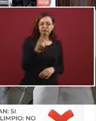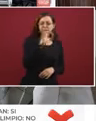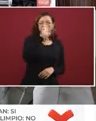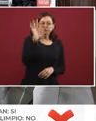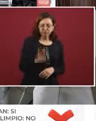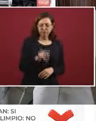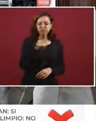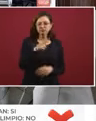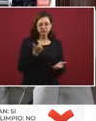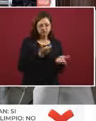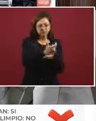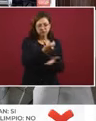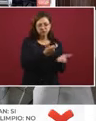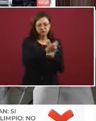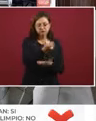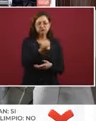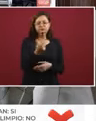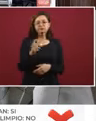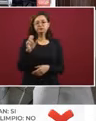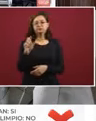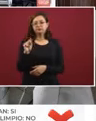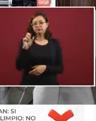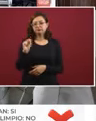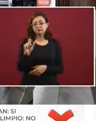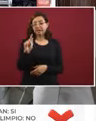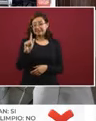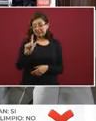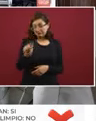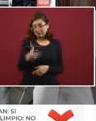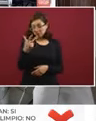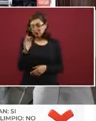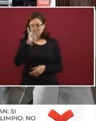y 78% no lo cobra, tiene la entrada libre.